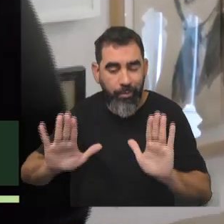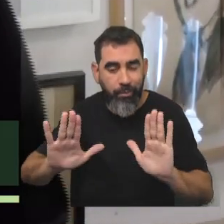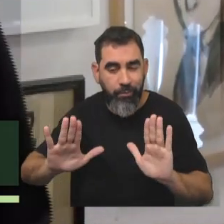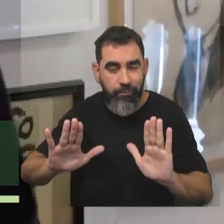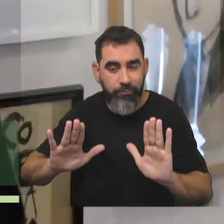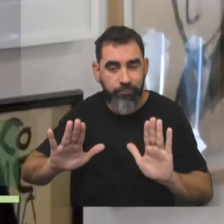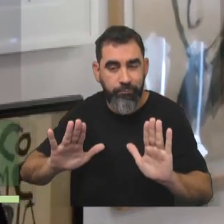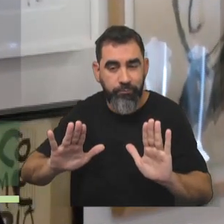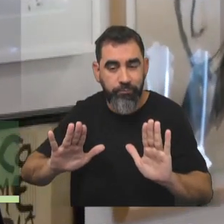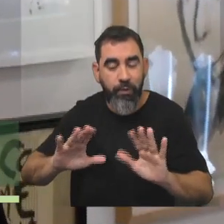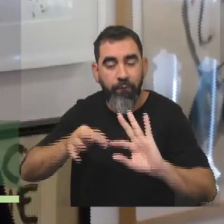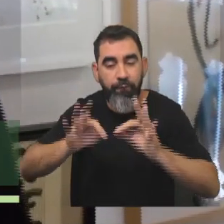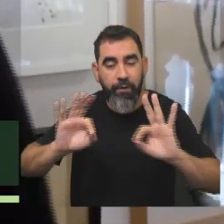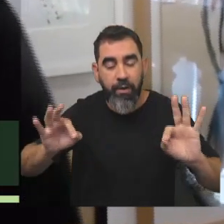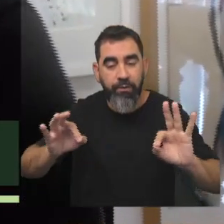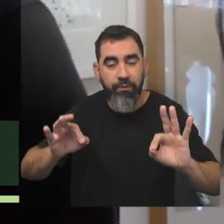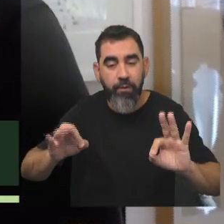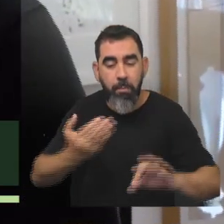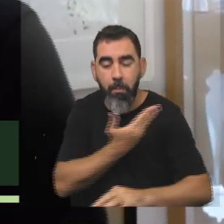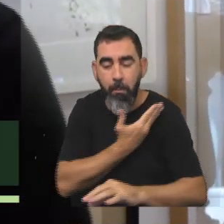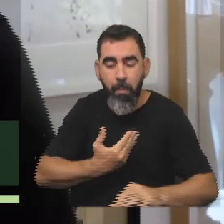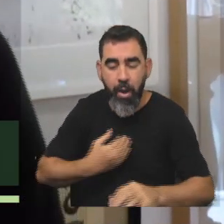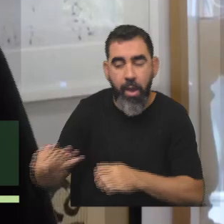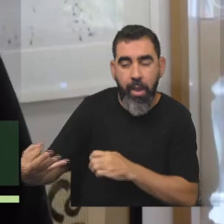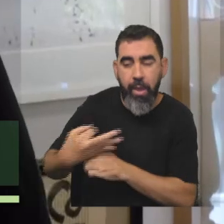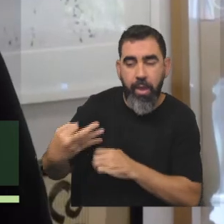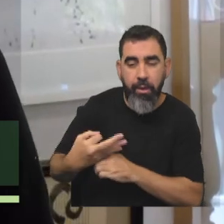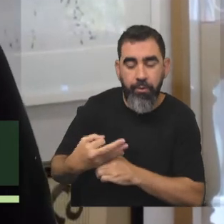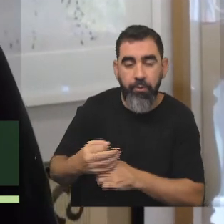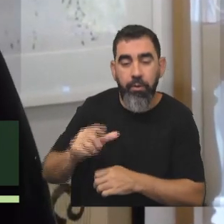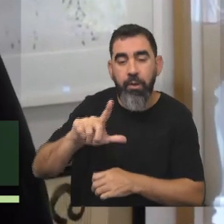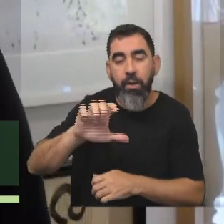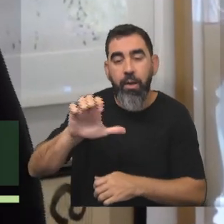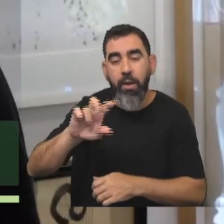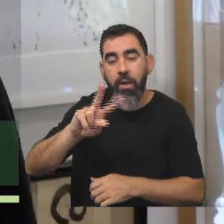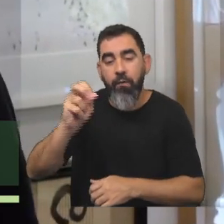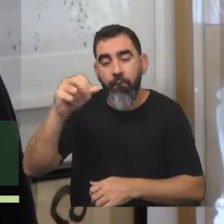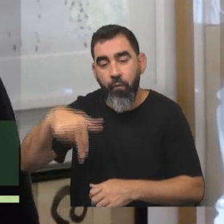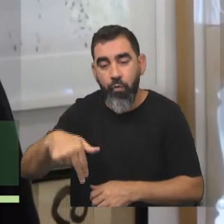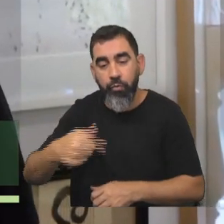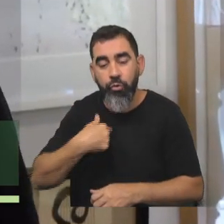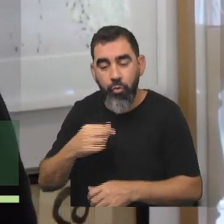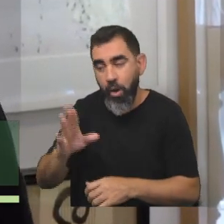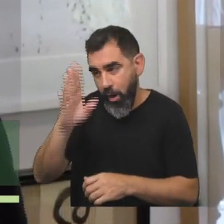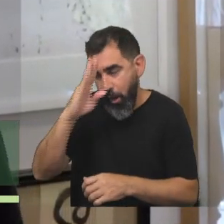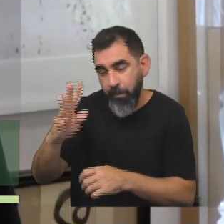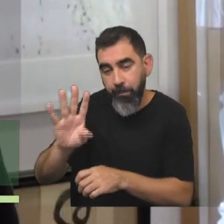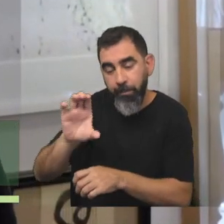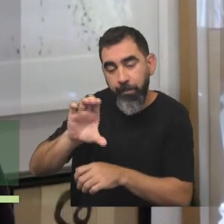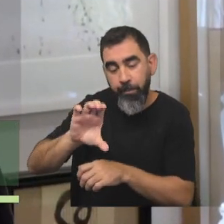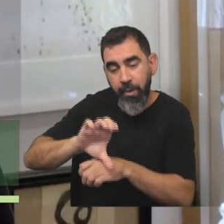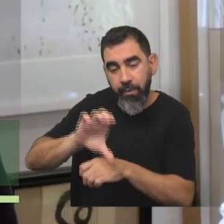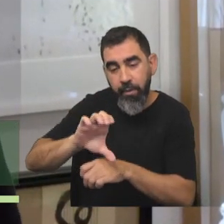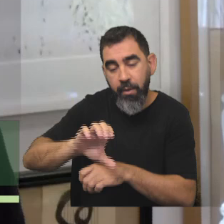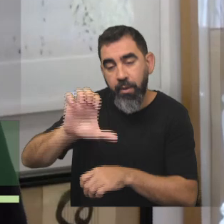eh una frase de un maestro de muchos de nosotros que es levón cuando yo tomé clase con levón en la en la emad y